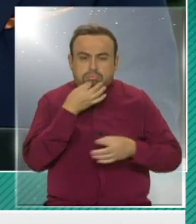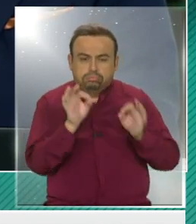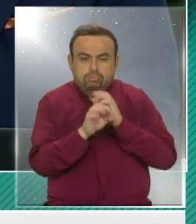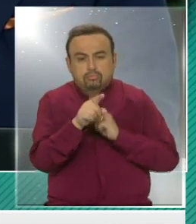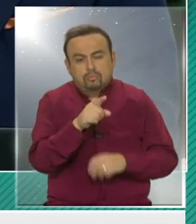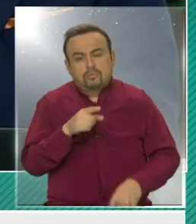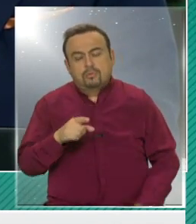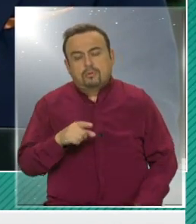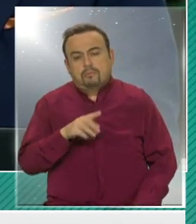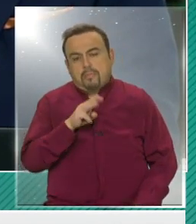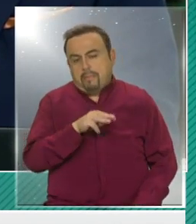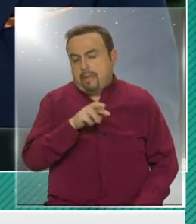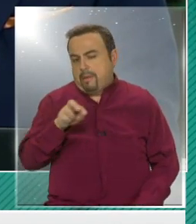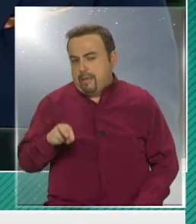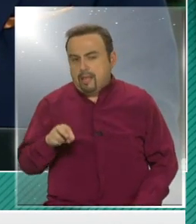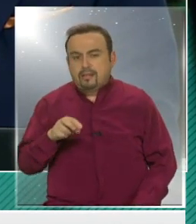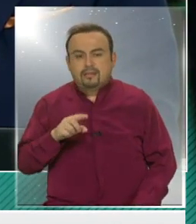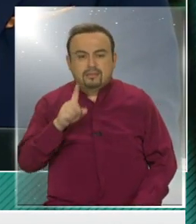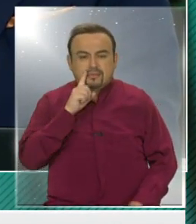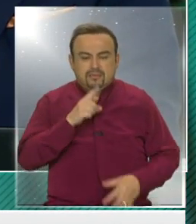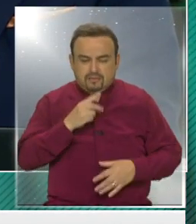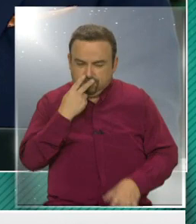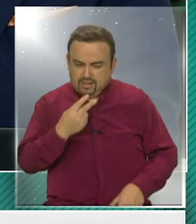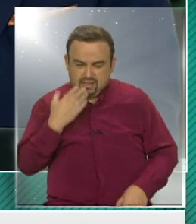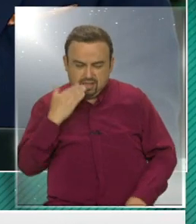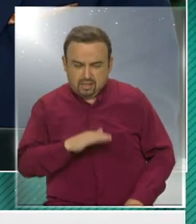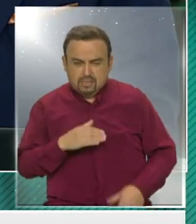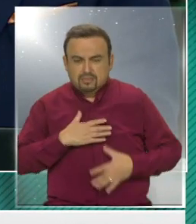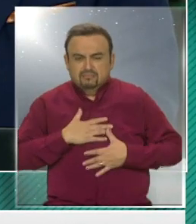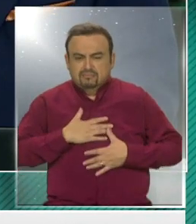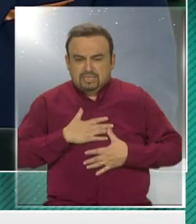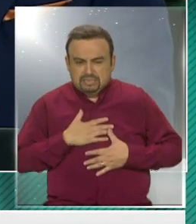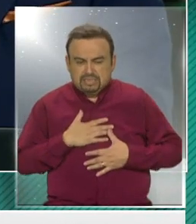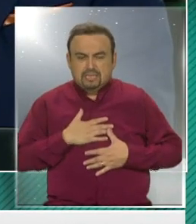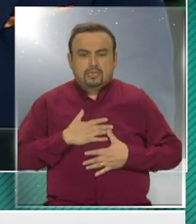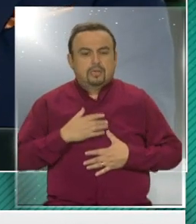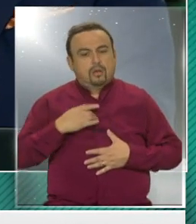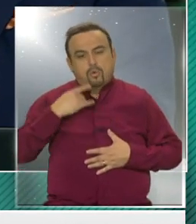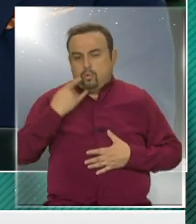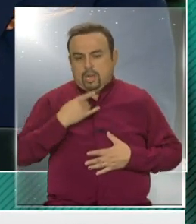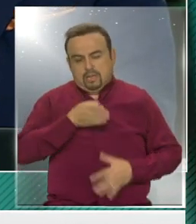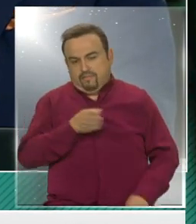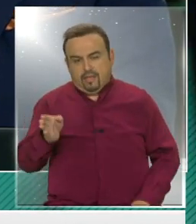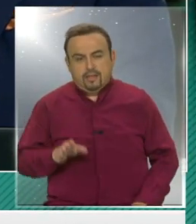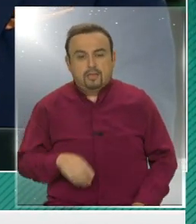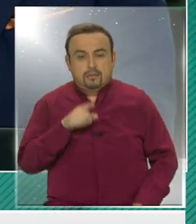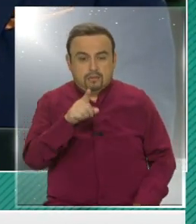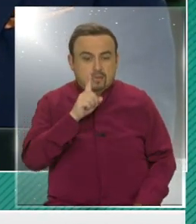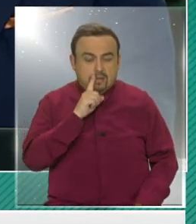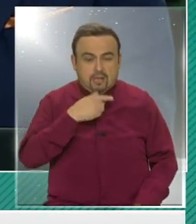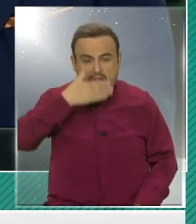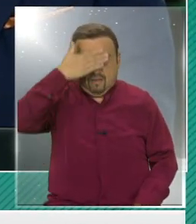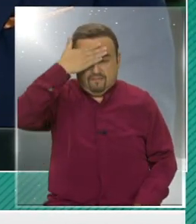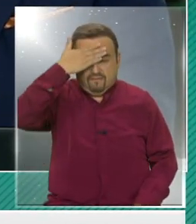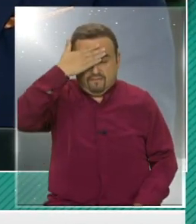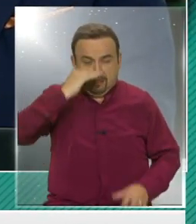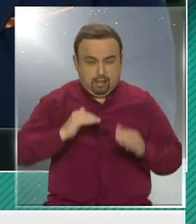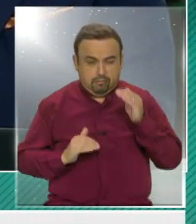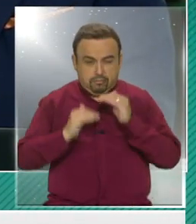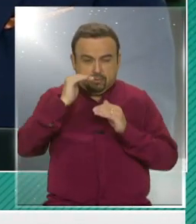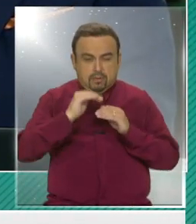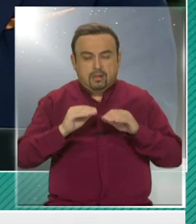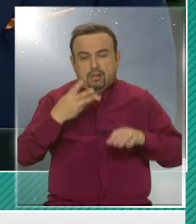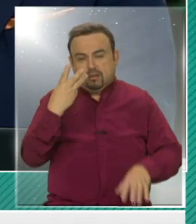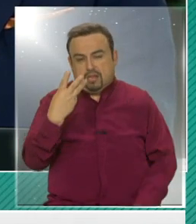tiene un niño mamá papá que le falta la respiración inmediatamente urgencia si usted tiene el niño que tiene fiebre alta mantenida